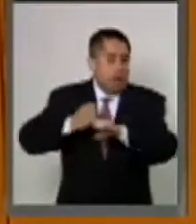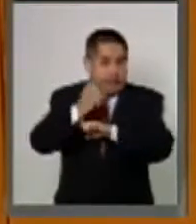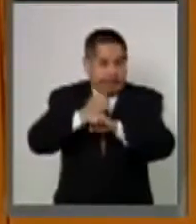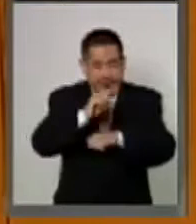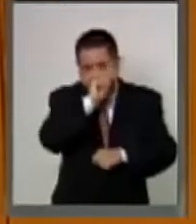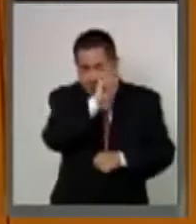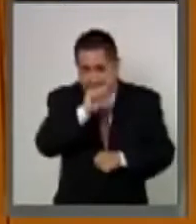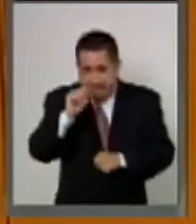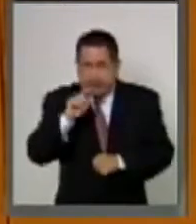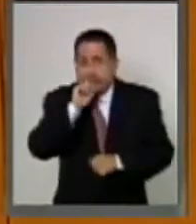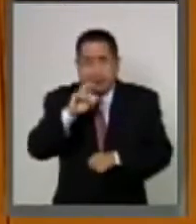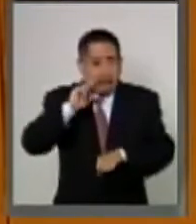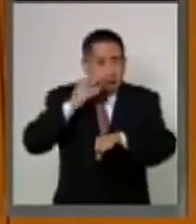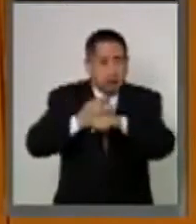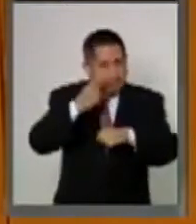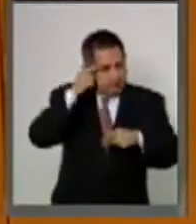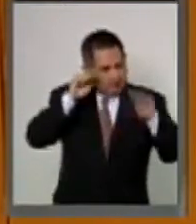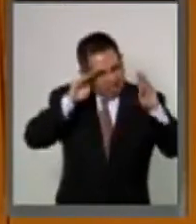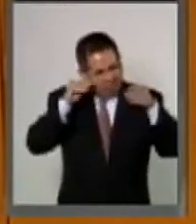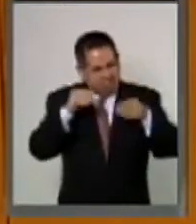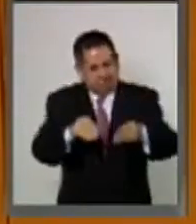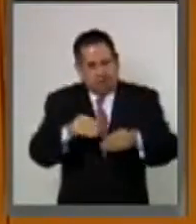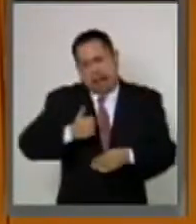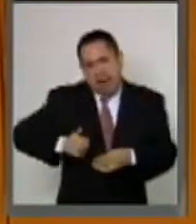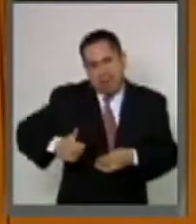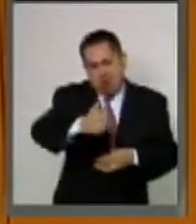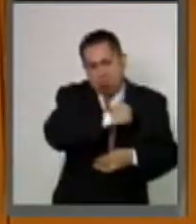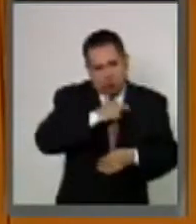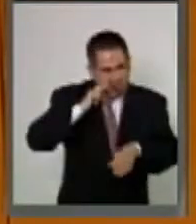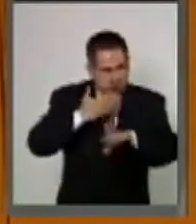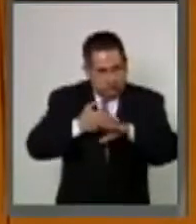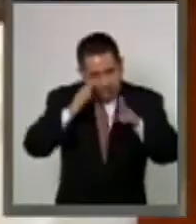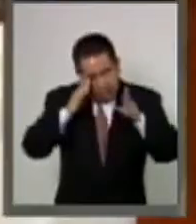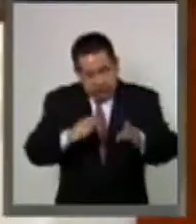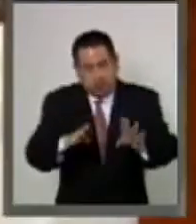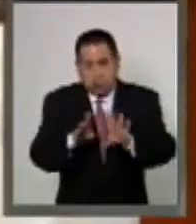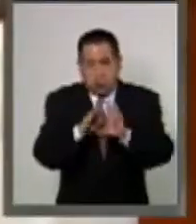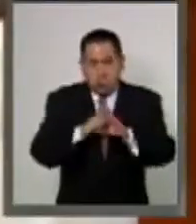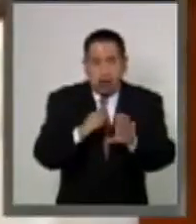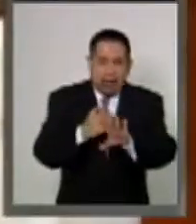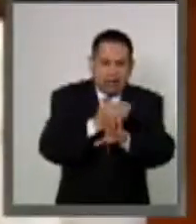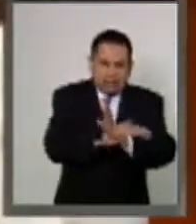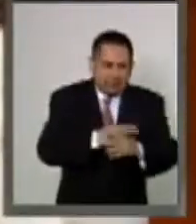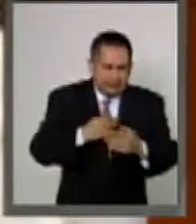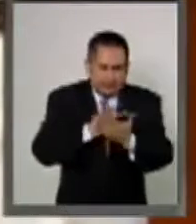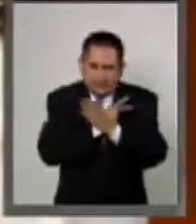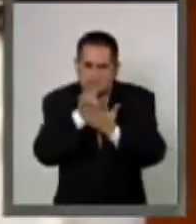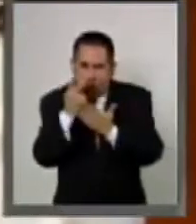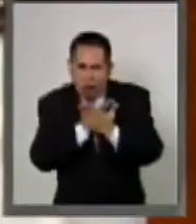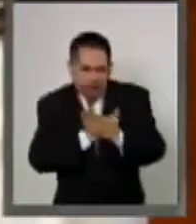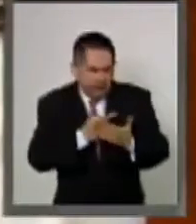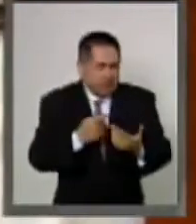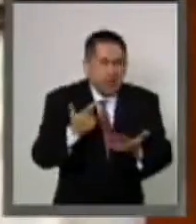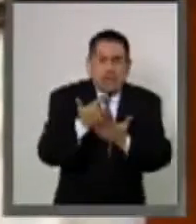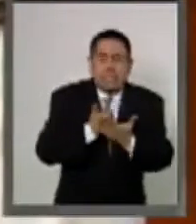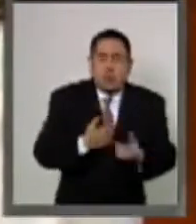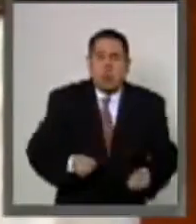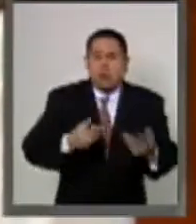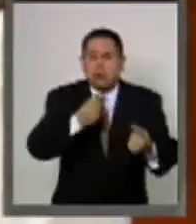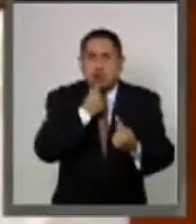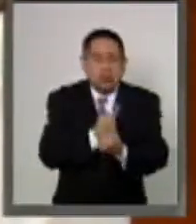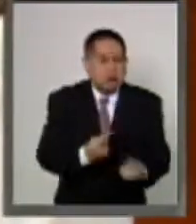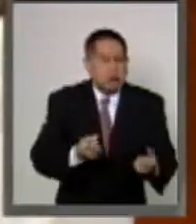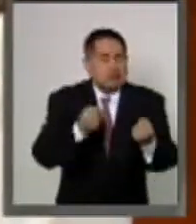entidades federativas en sus respectivos ámbitos de competencia, la realización de un padrón de niños que padecen